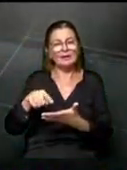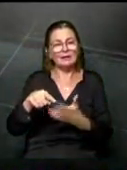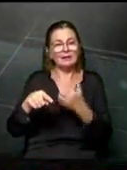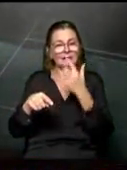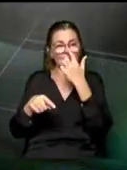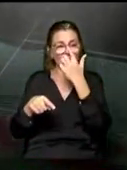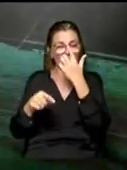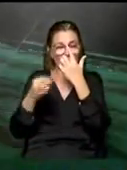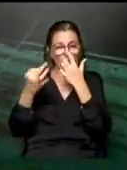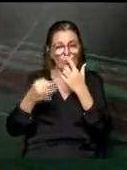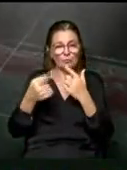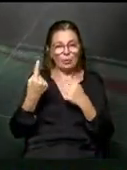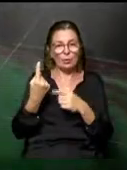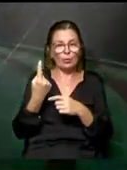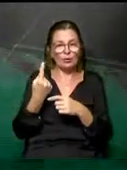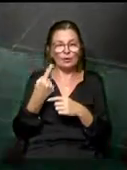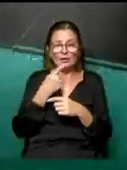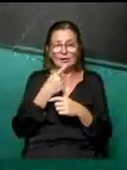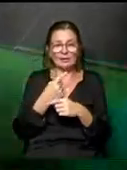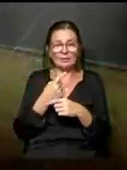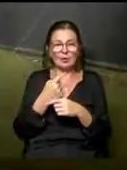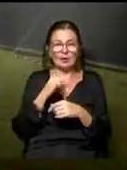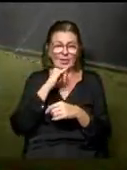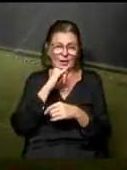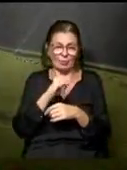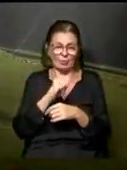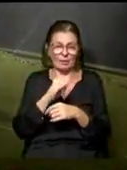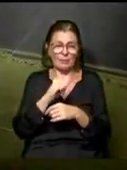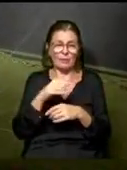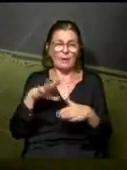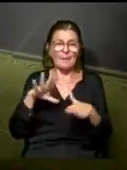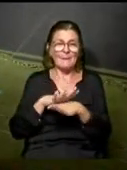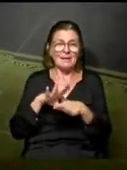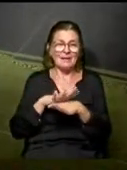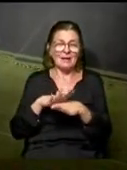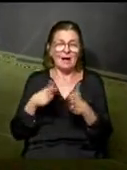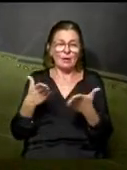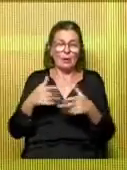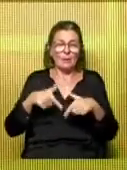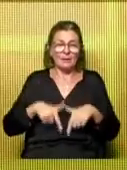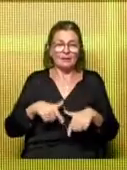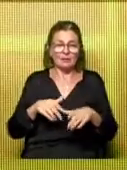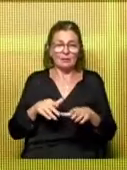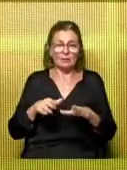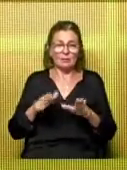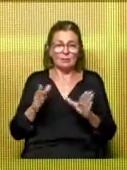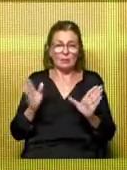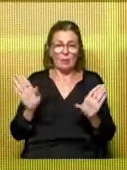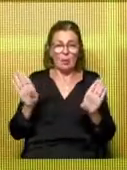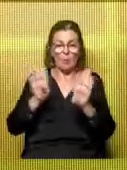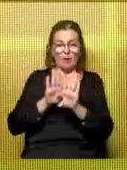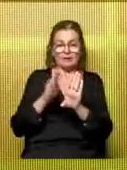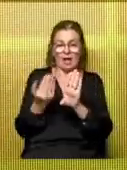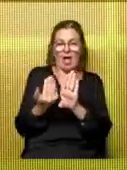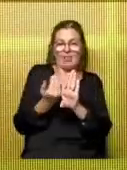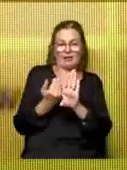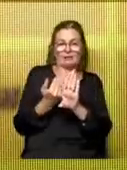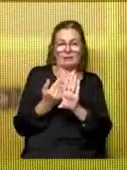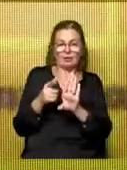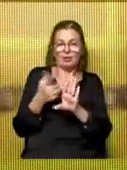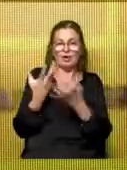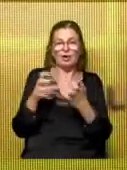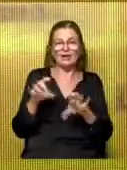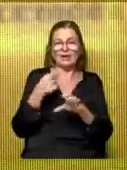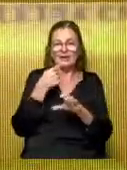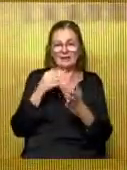porque nosotros una de las cosas que denunciamos es que el MIDE se ha vuelto un ministerio de puertas adentro. Esto no quiere decir que no tenga oficinas